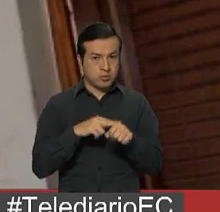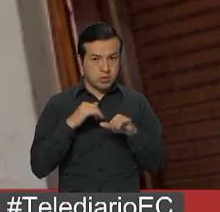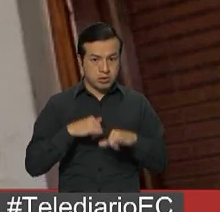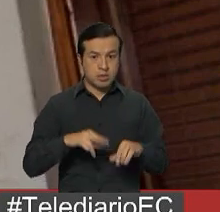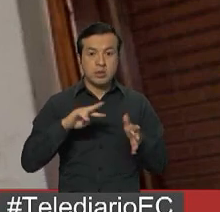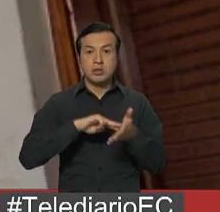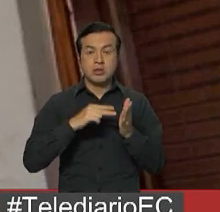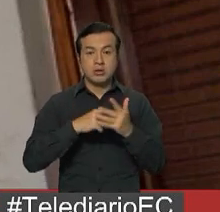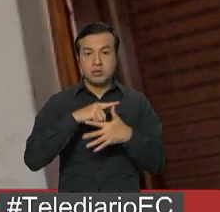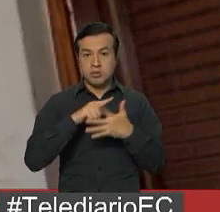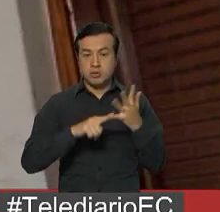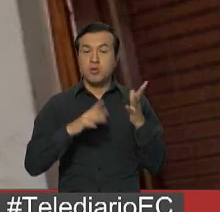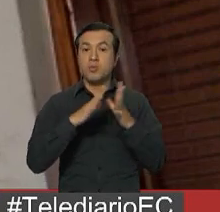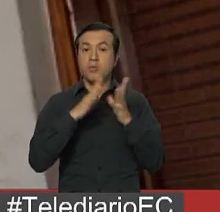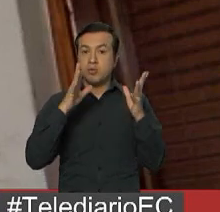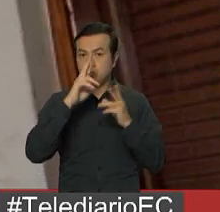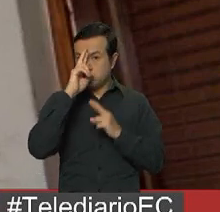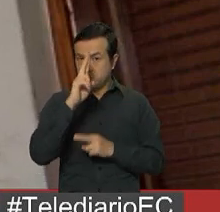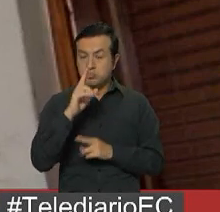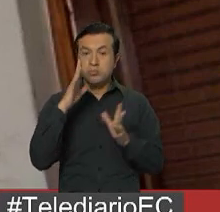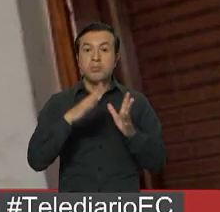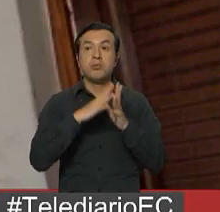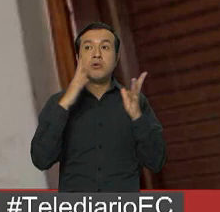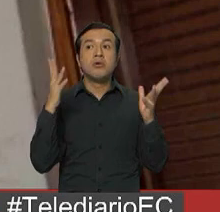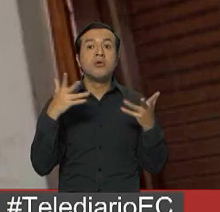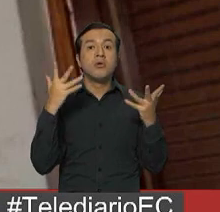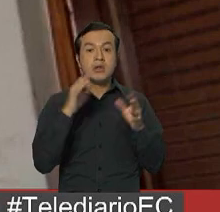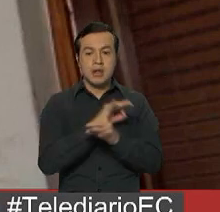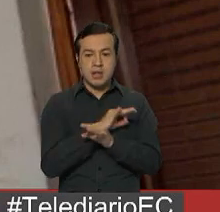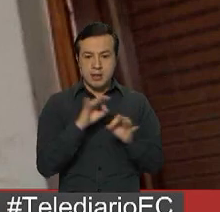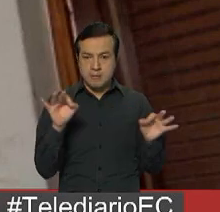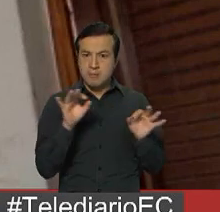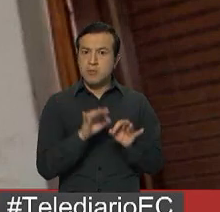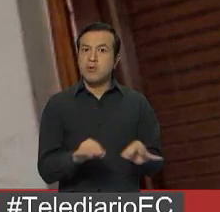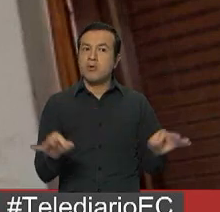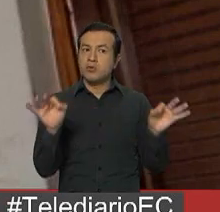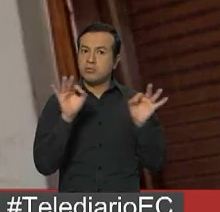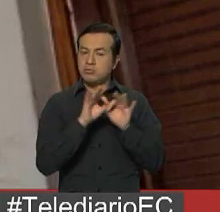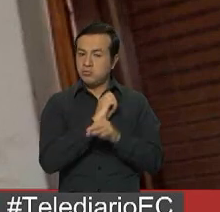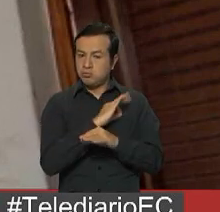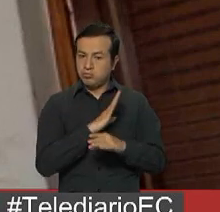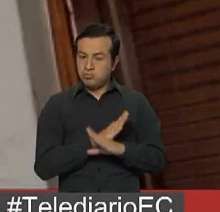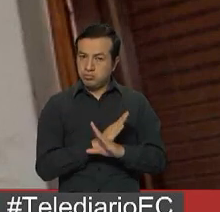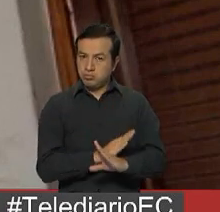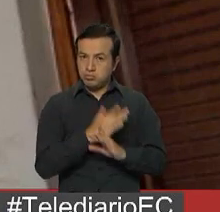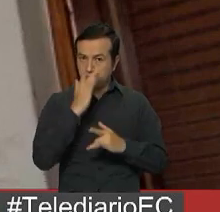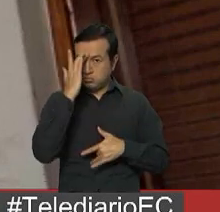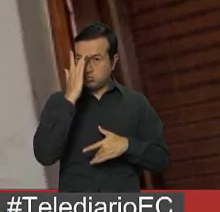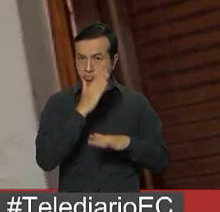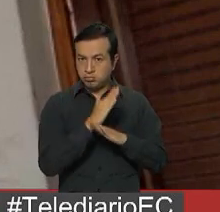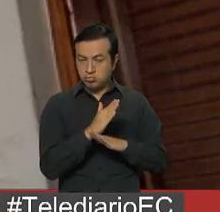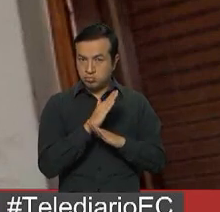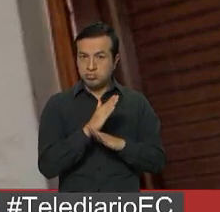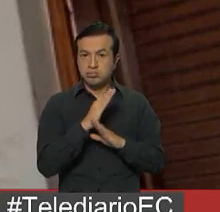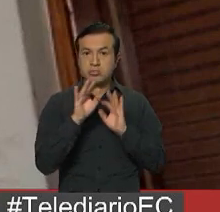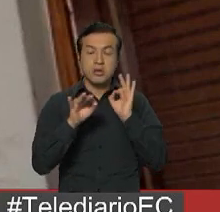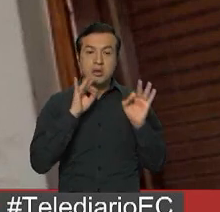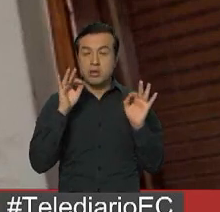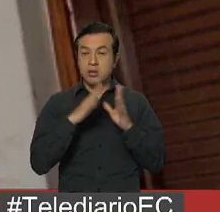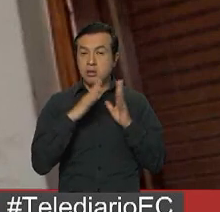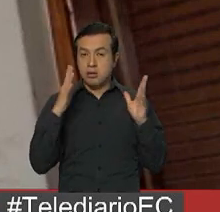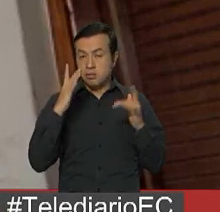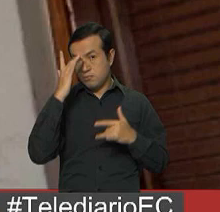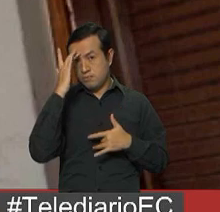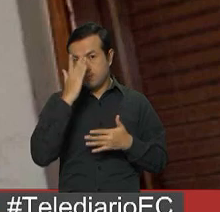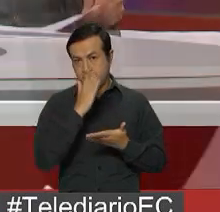mucha disciplina y sobre todo muchas medidas de higiene para prevención del del contagio de esta enfermedad